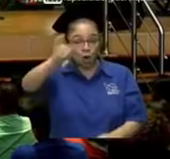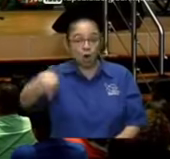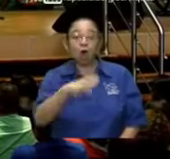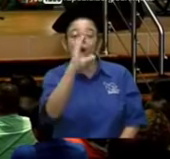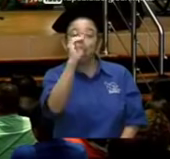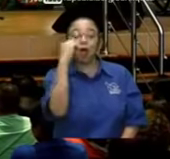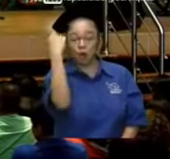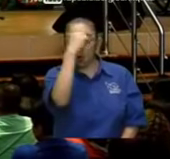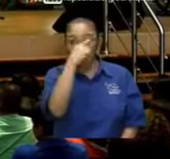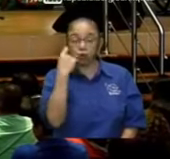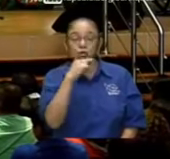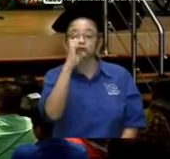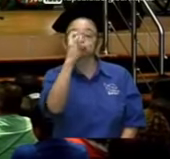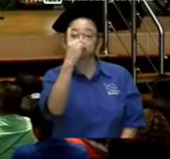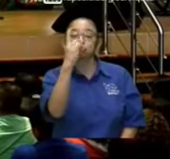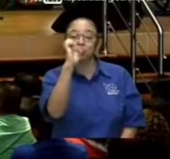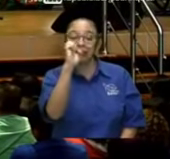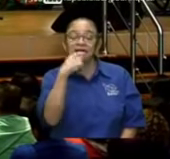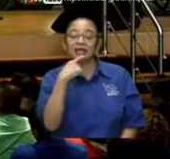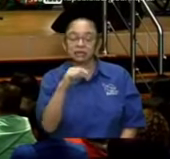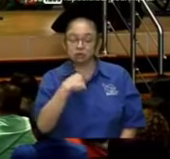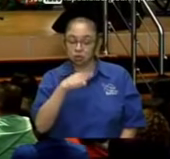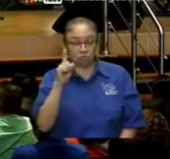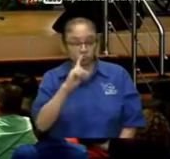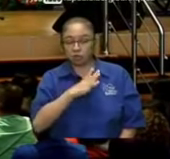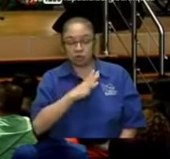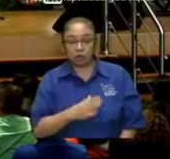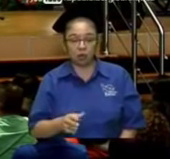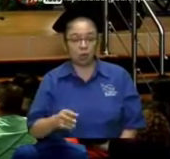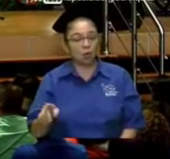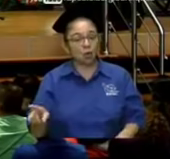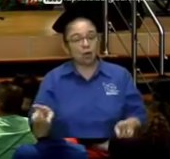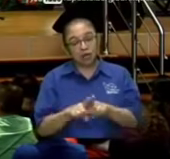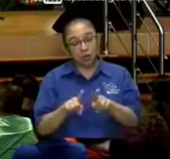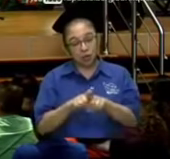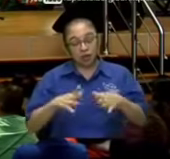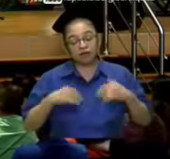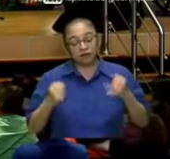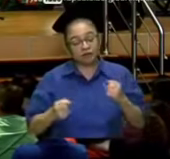hace 45 años. Eso se puede traducir, ahora